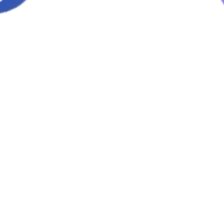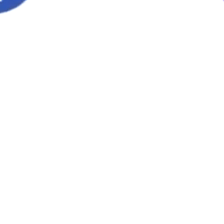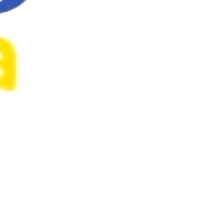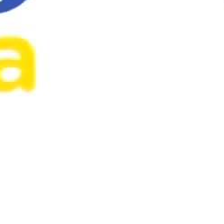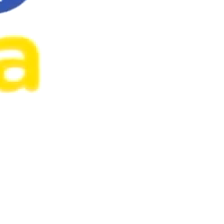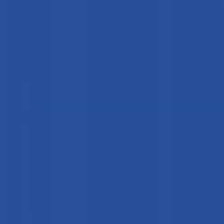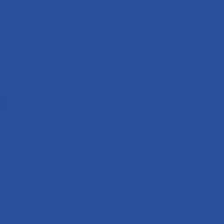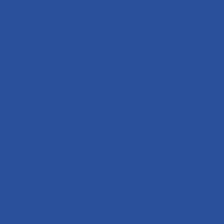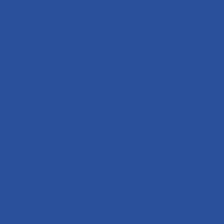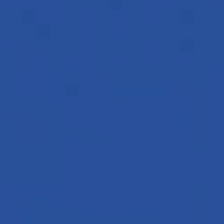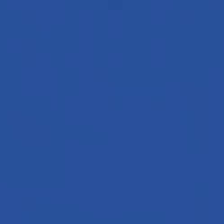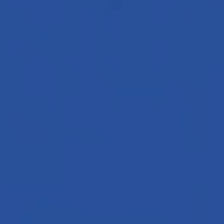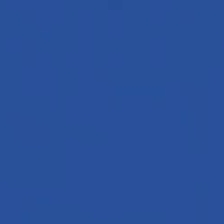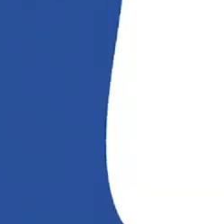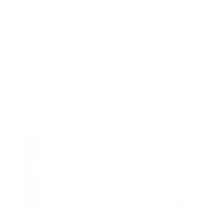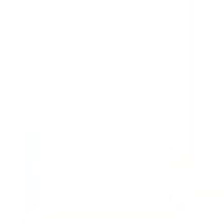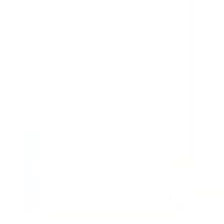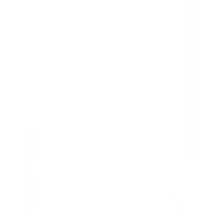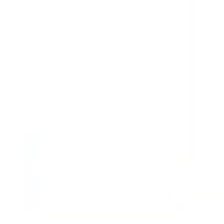casa.